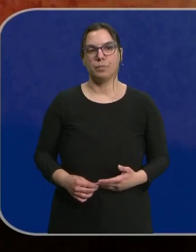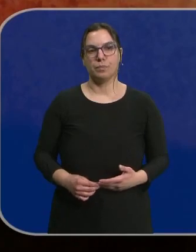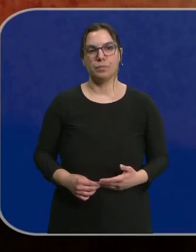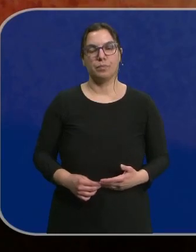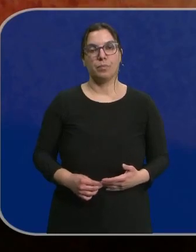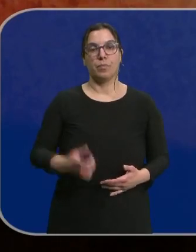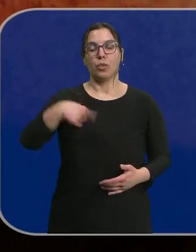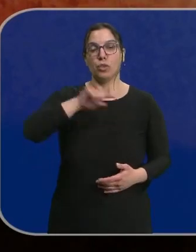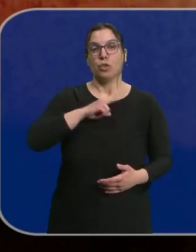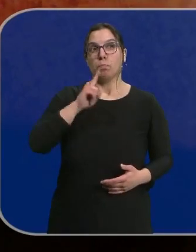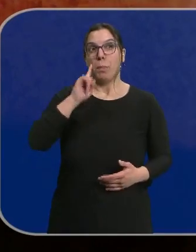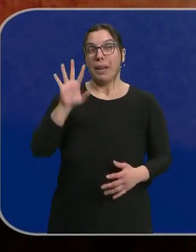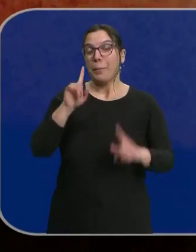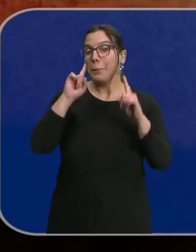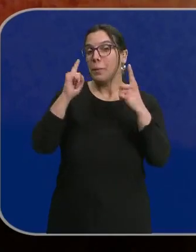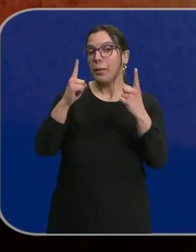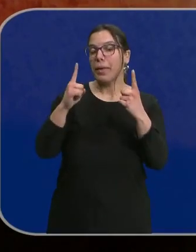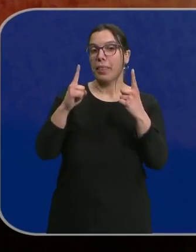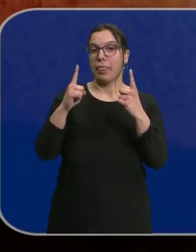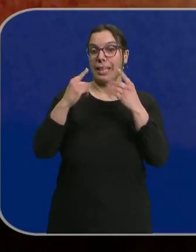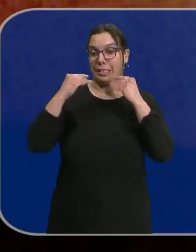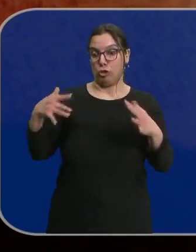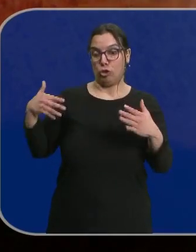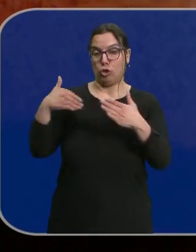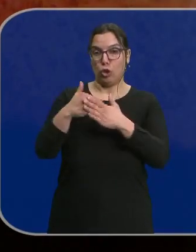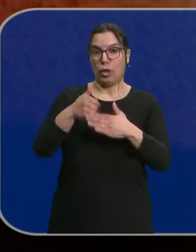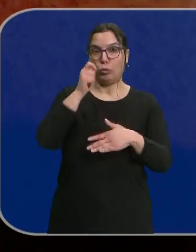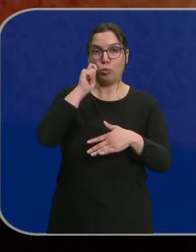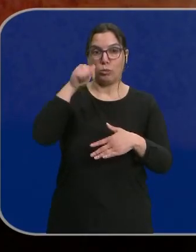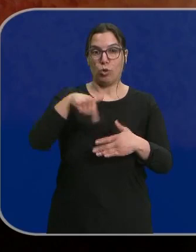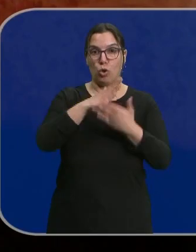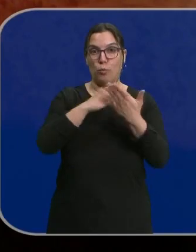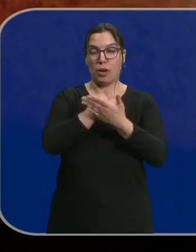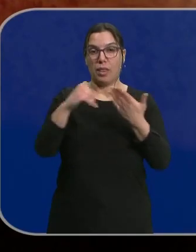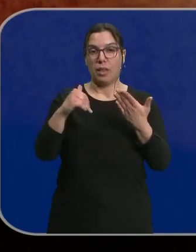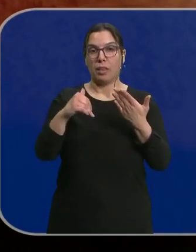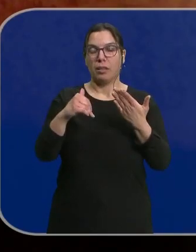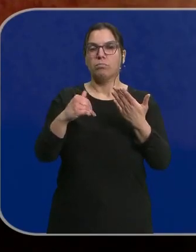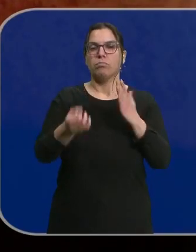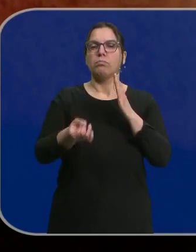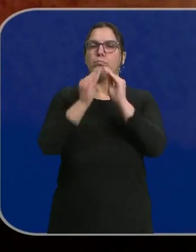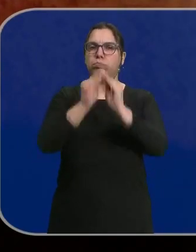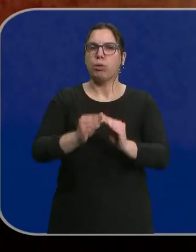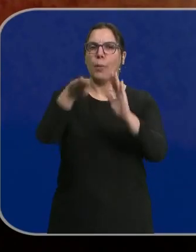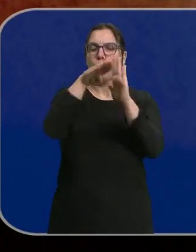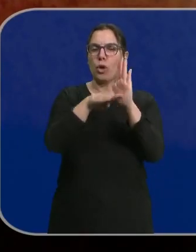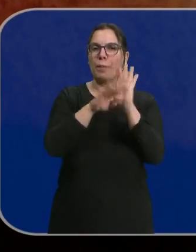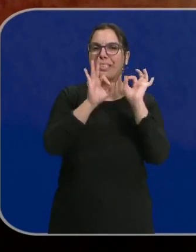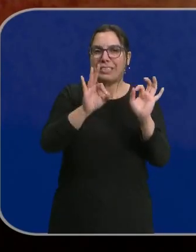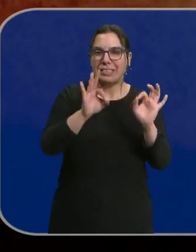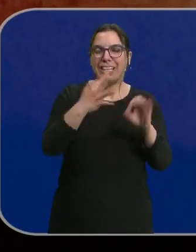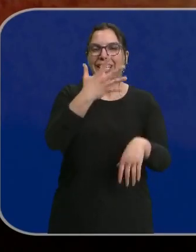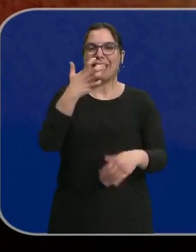Vamos a establecer, creo que por primera vez en la historia del turismo de la comunidad autónoma, un programa específico